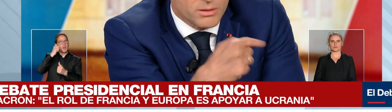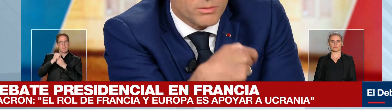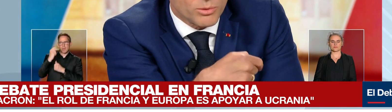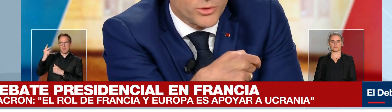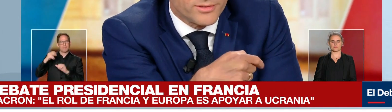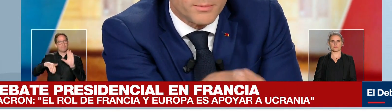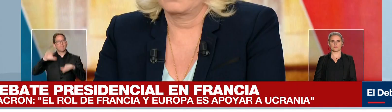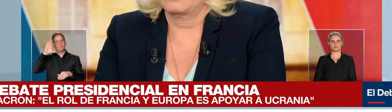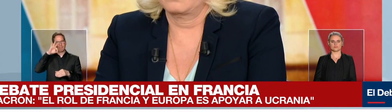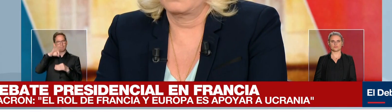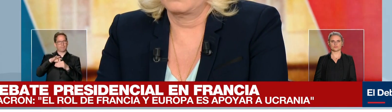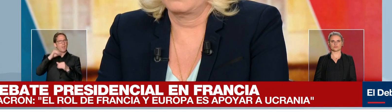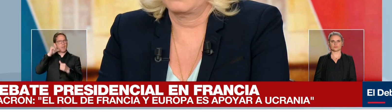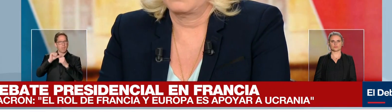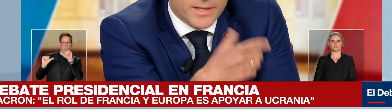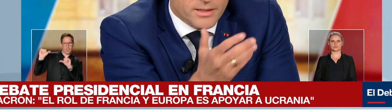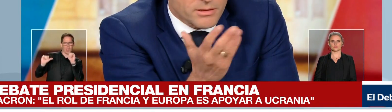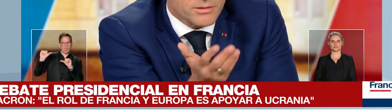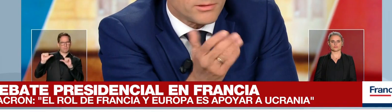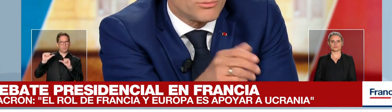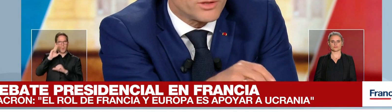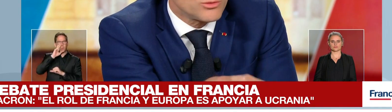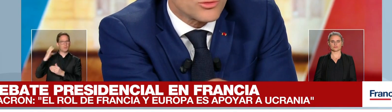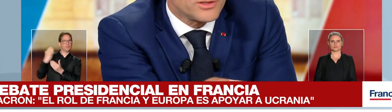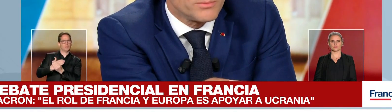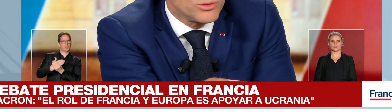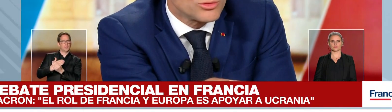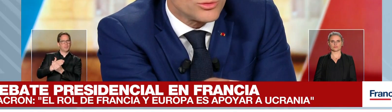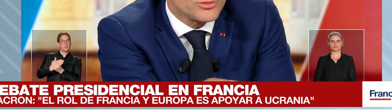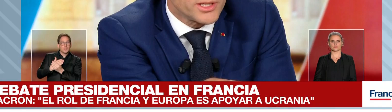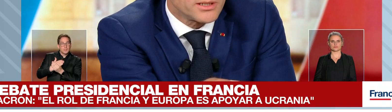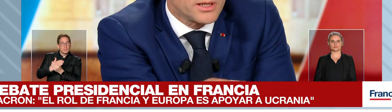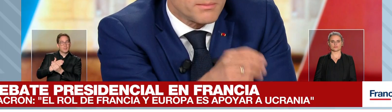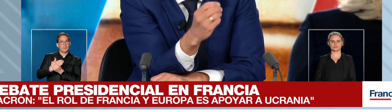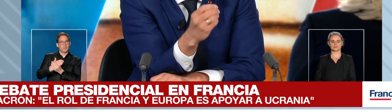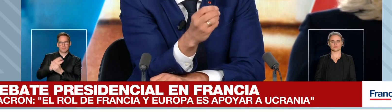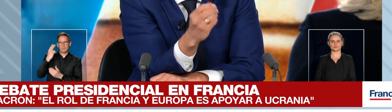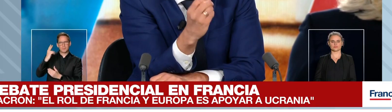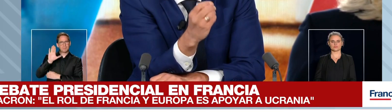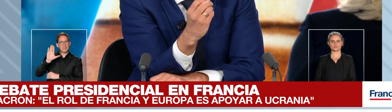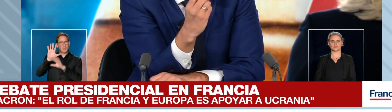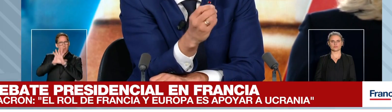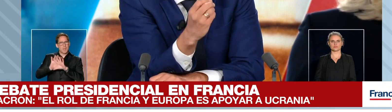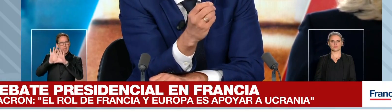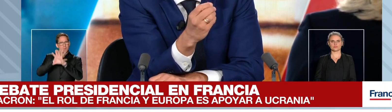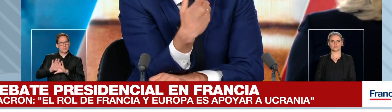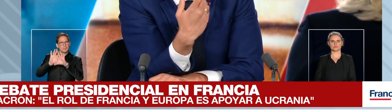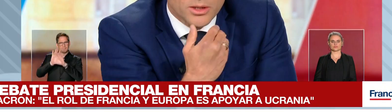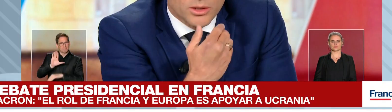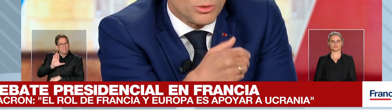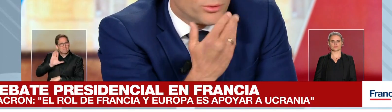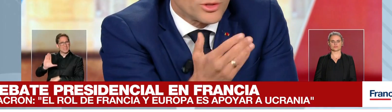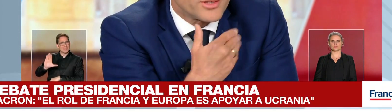hace 5 años Rusia intervino en la campaña. Y si usted siempre fue ambigua en este tema, porque usted no está